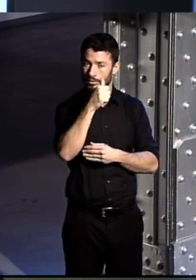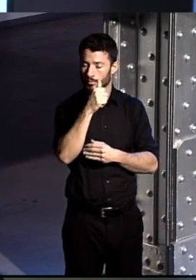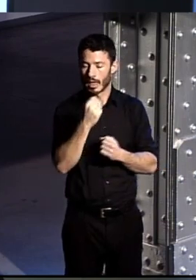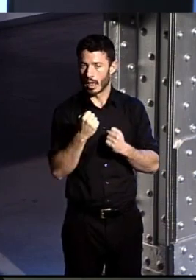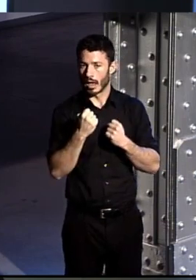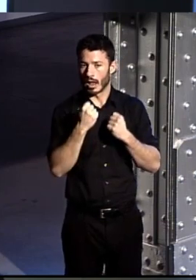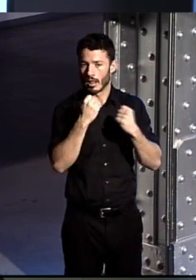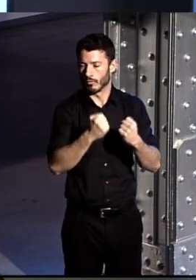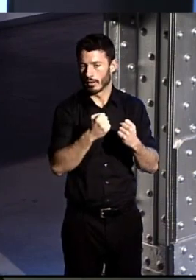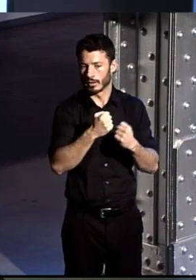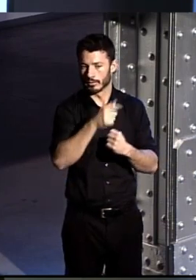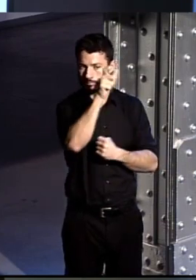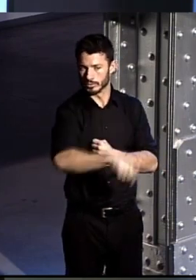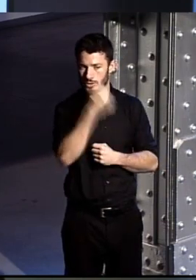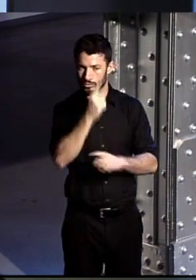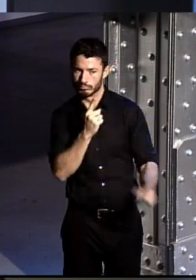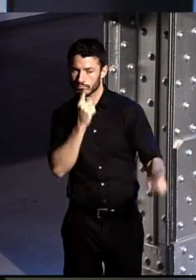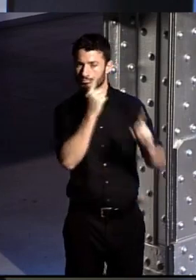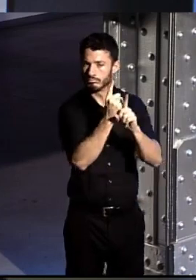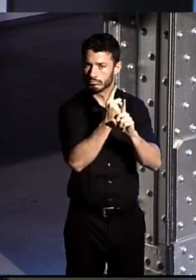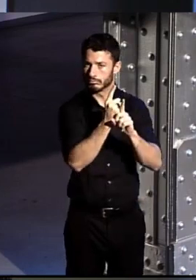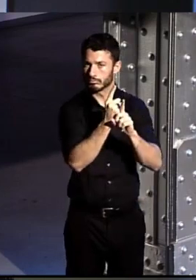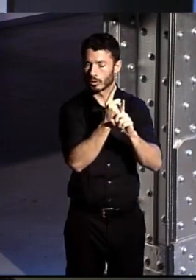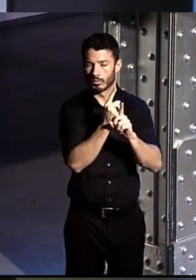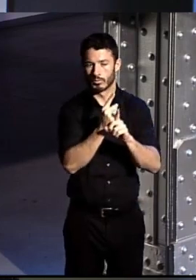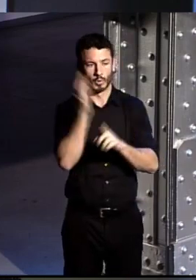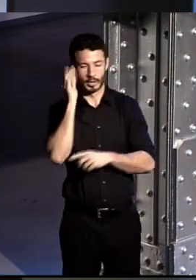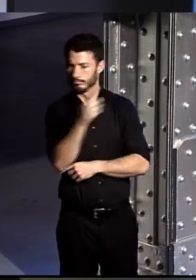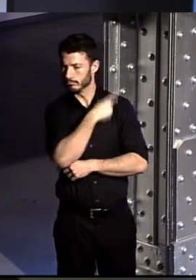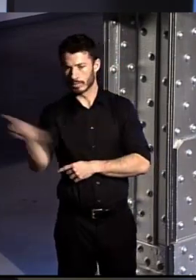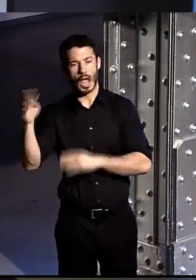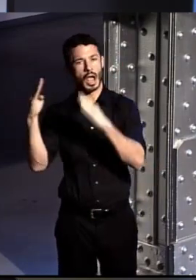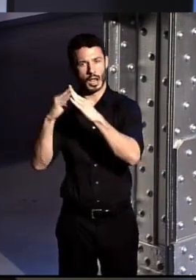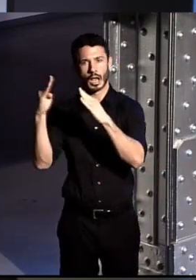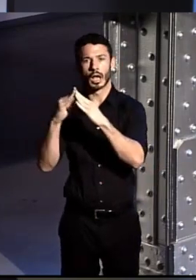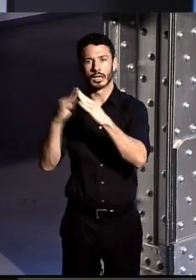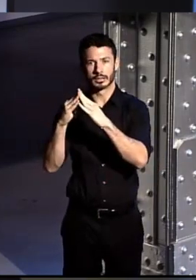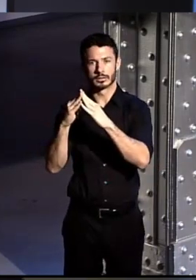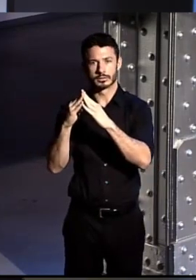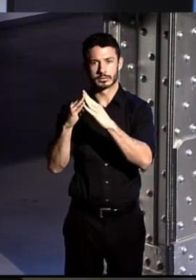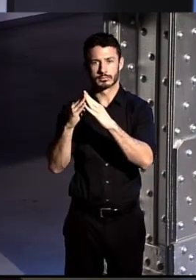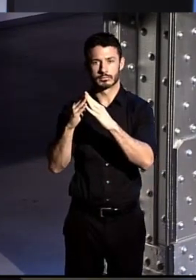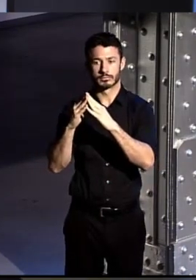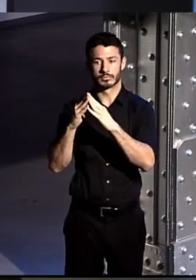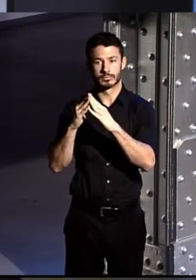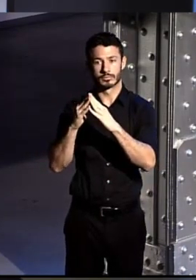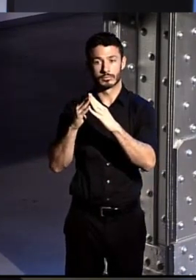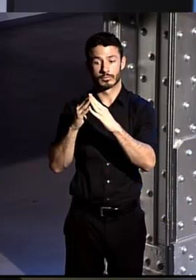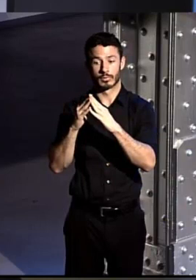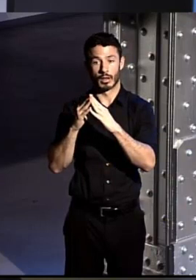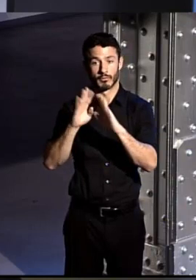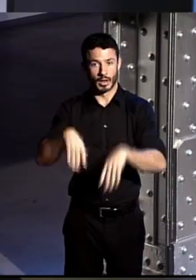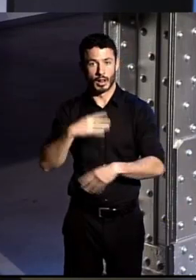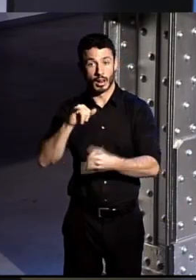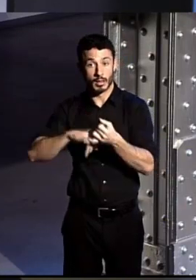fuerza con otro varón. Su mujer lo manda a casa directamente. Ella propicia otro encuentro de ella con